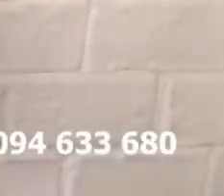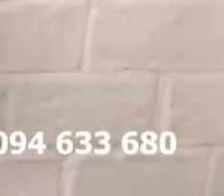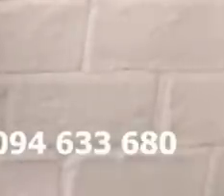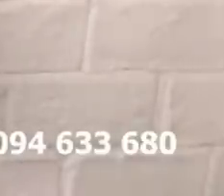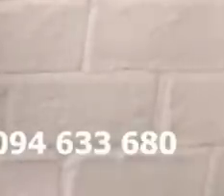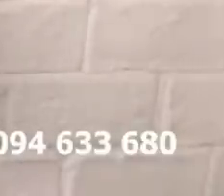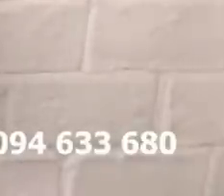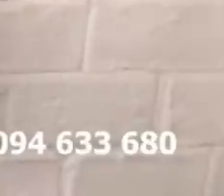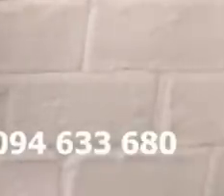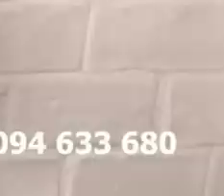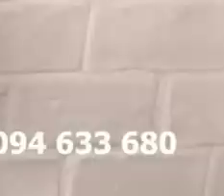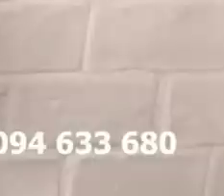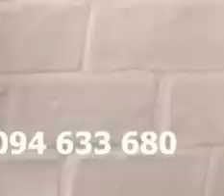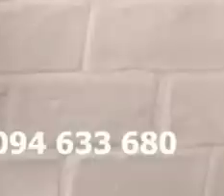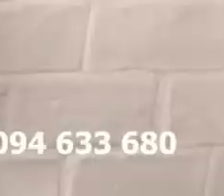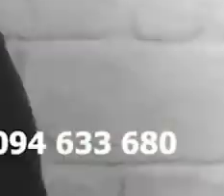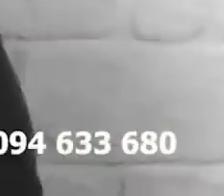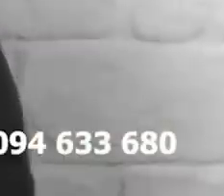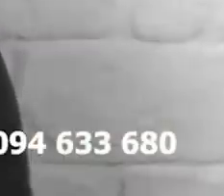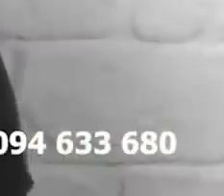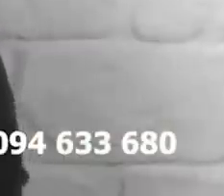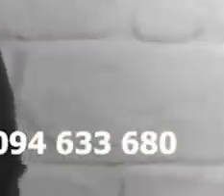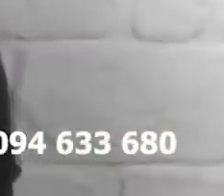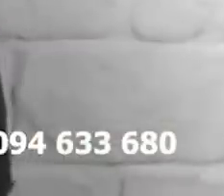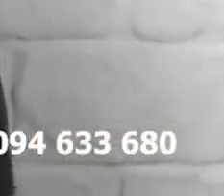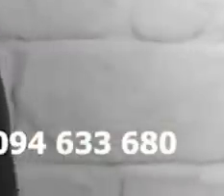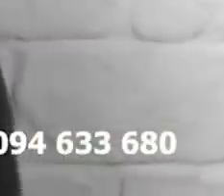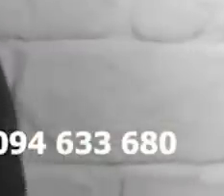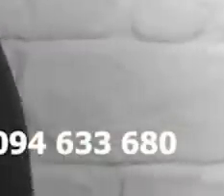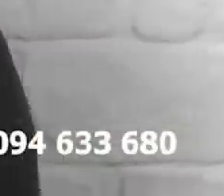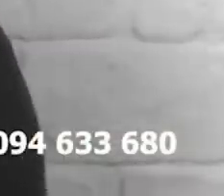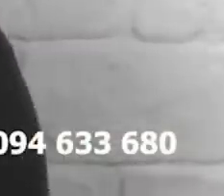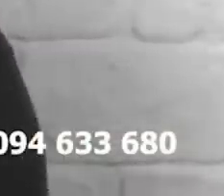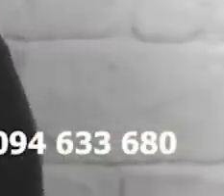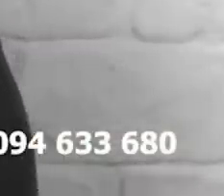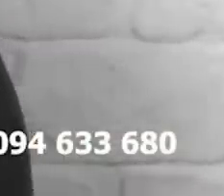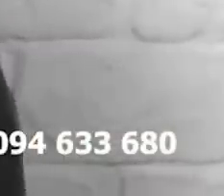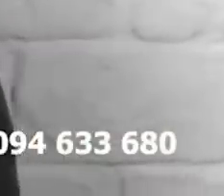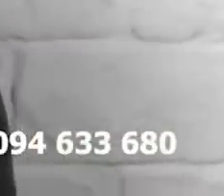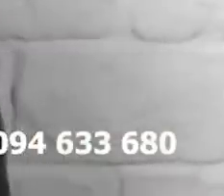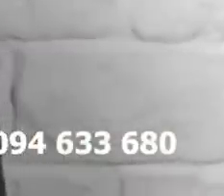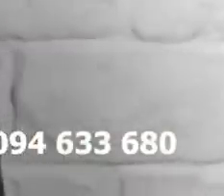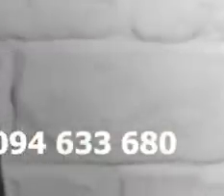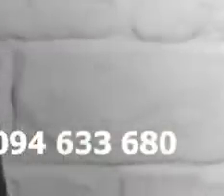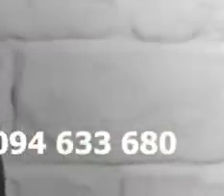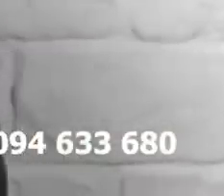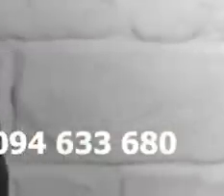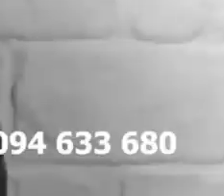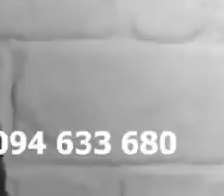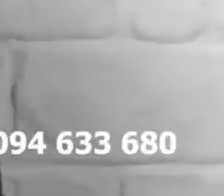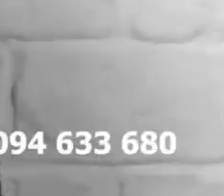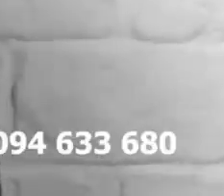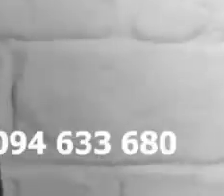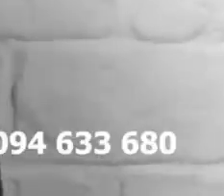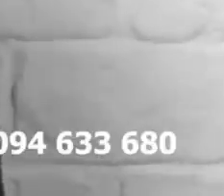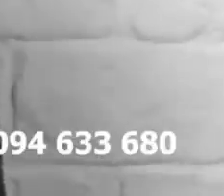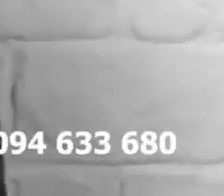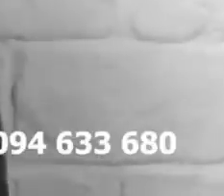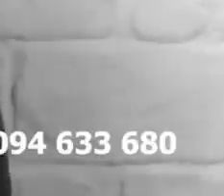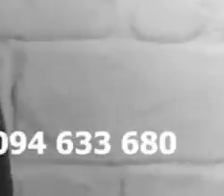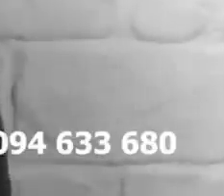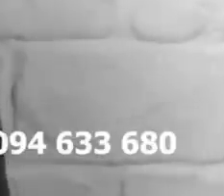más preparados, los mejores. Y para que no se vean tentados de irse a trabajar a la órbita privada, les aumentaron los